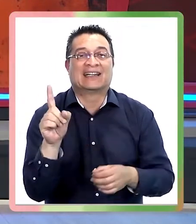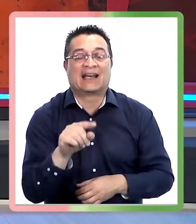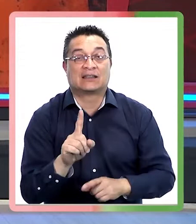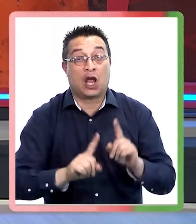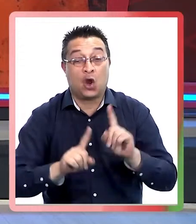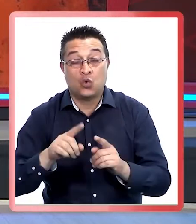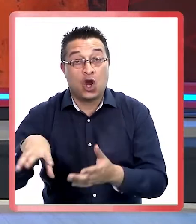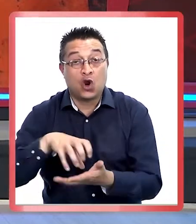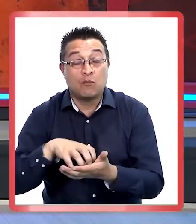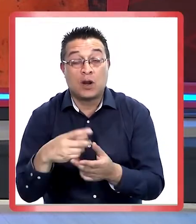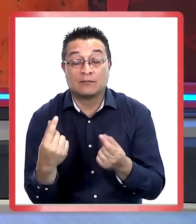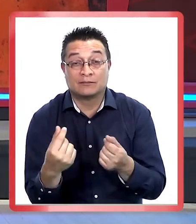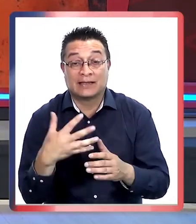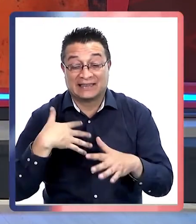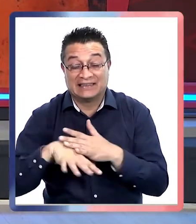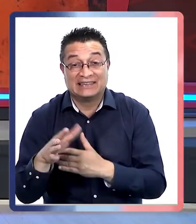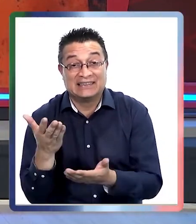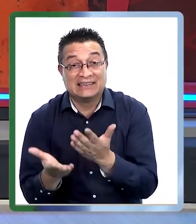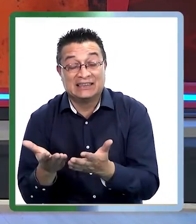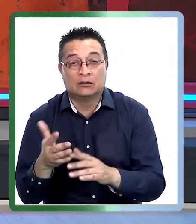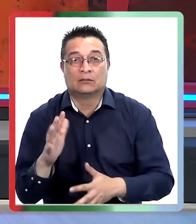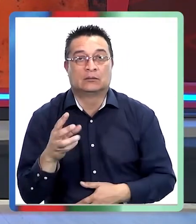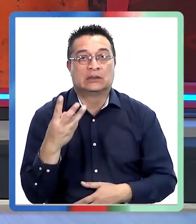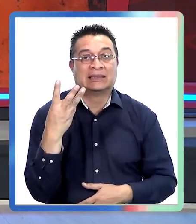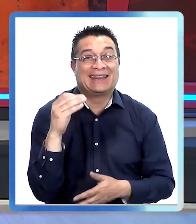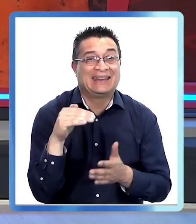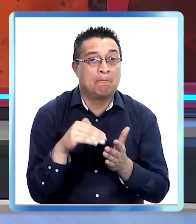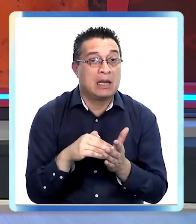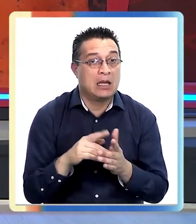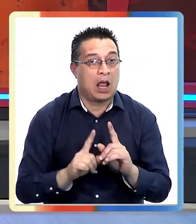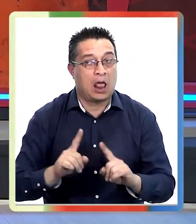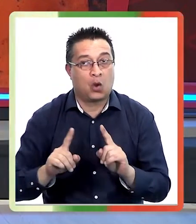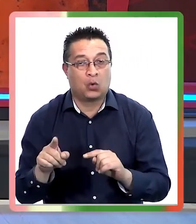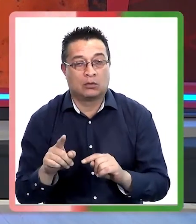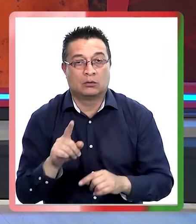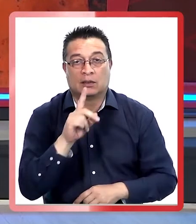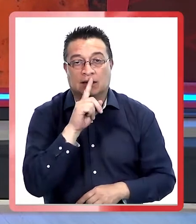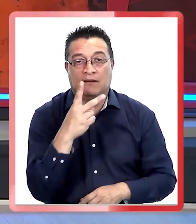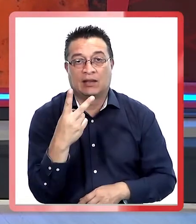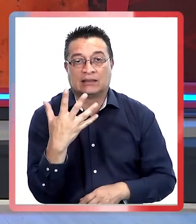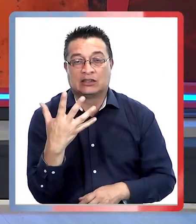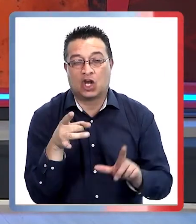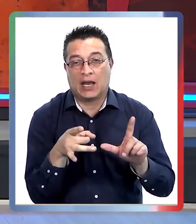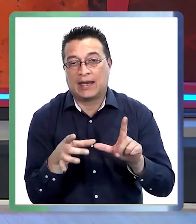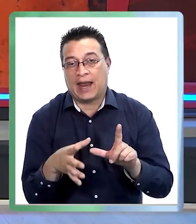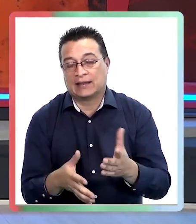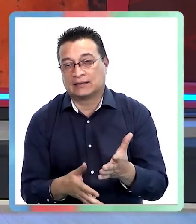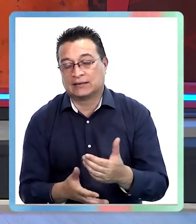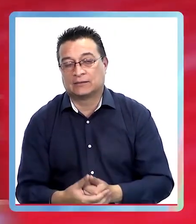algunas comunas, el precio del balón de 15 kilos bordea los 30.000 pesos. TV5 de Linares con esta nota.